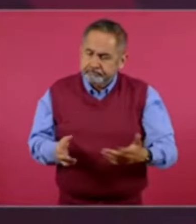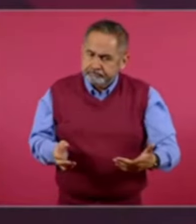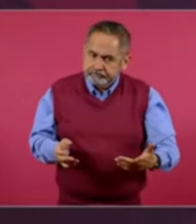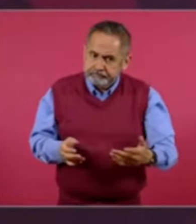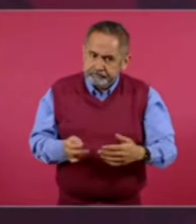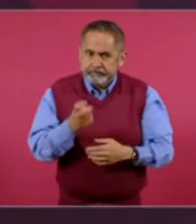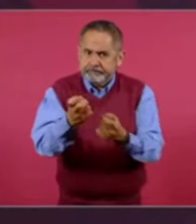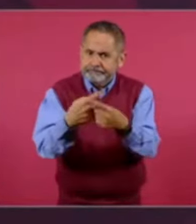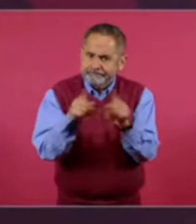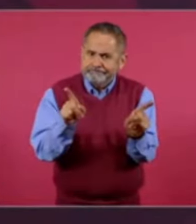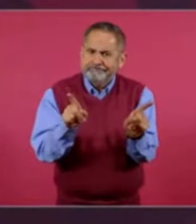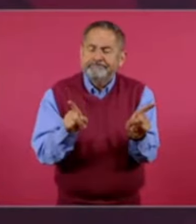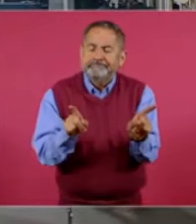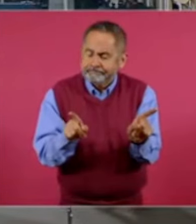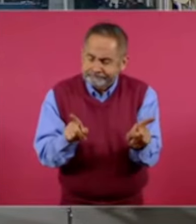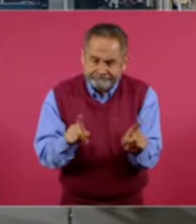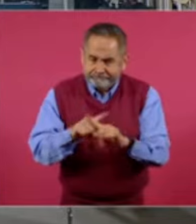Es distinto.